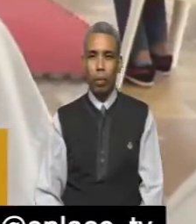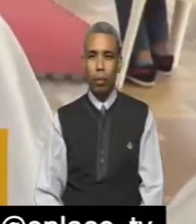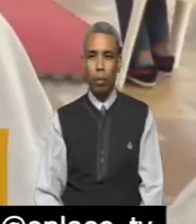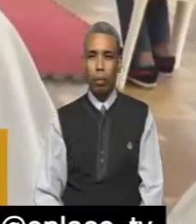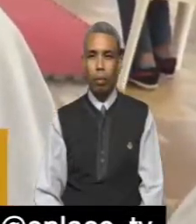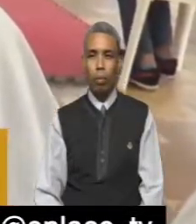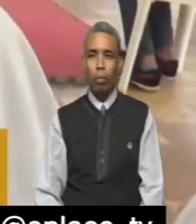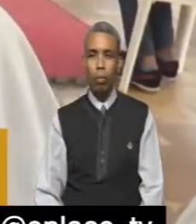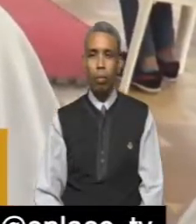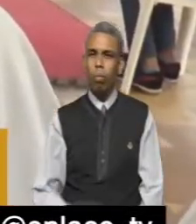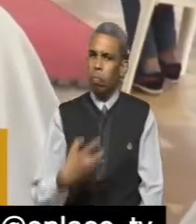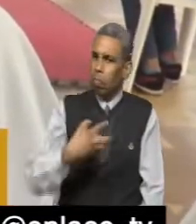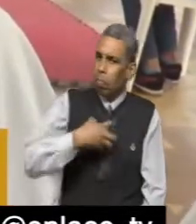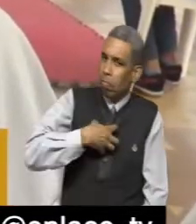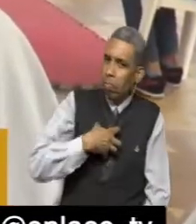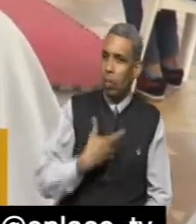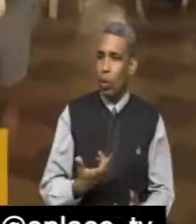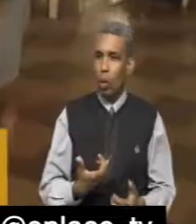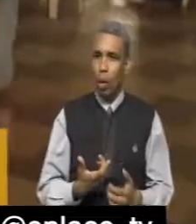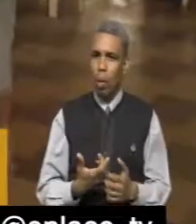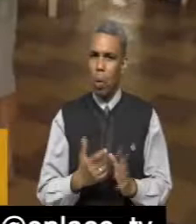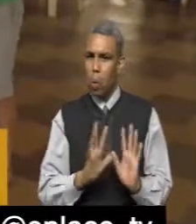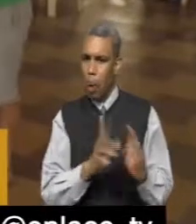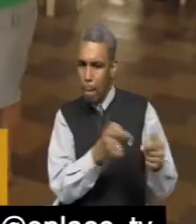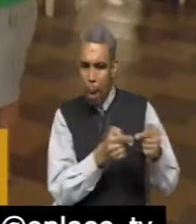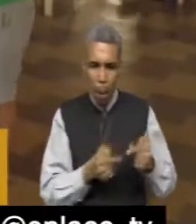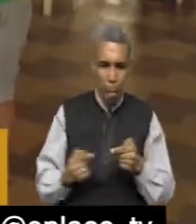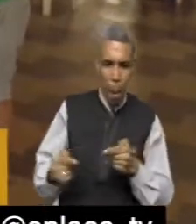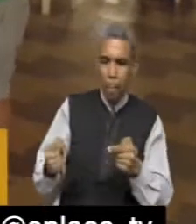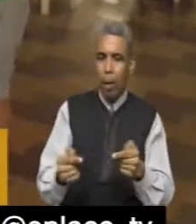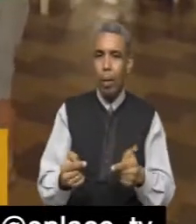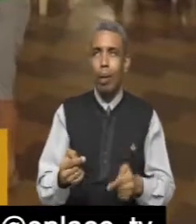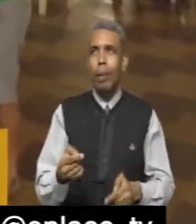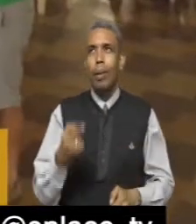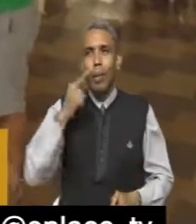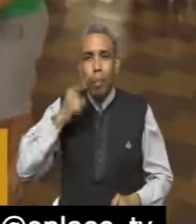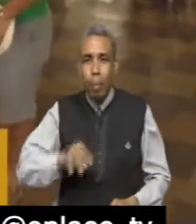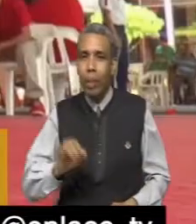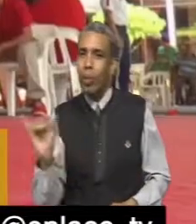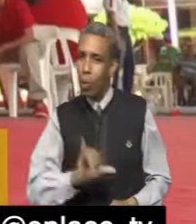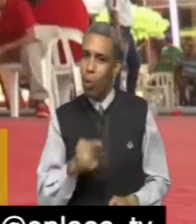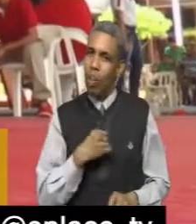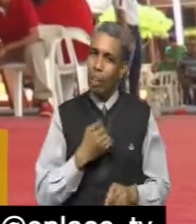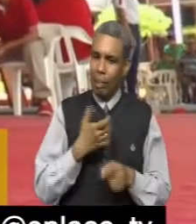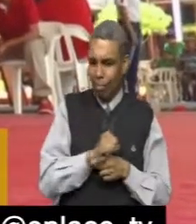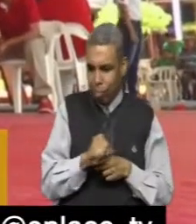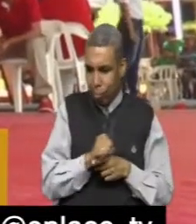Este campeonato sirve de fogueo para las distintas competencias que se han programado para el segundo semestre del presente año.